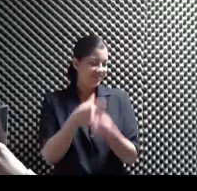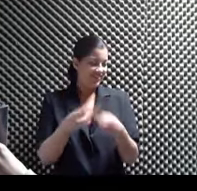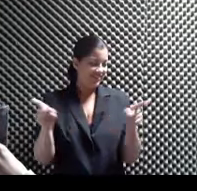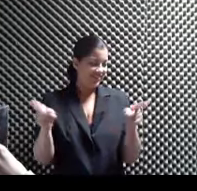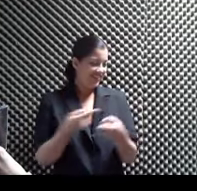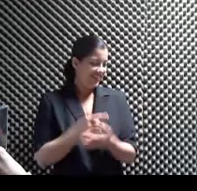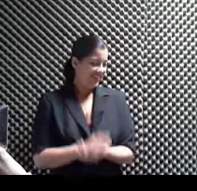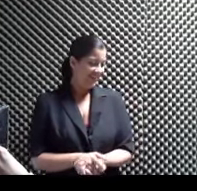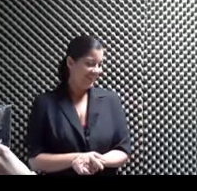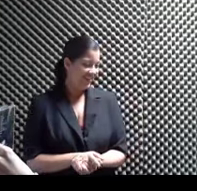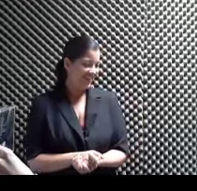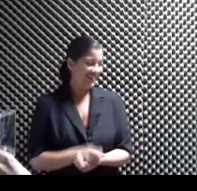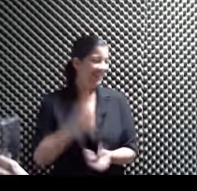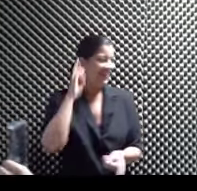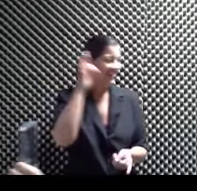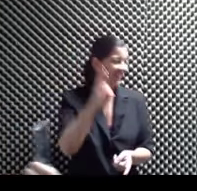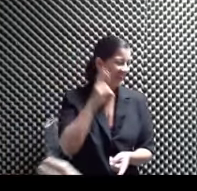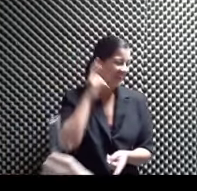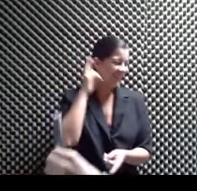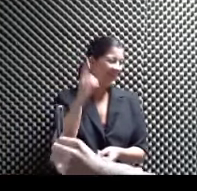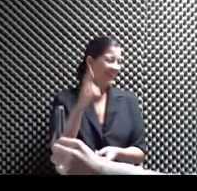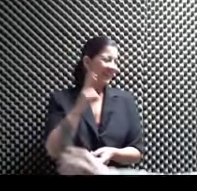Año Feliz